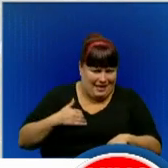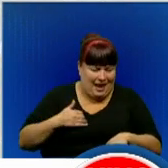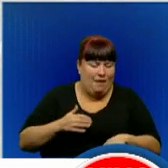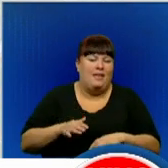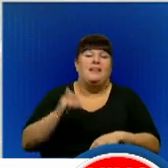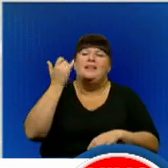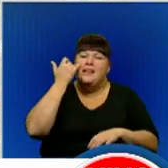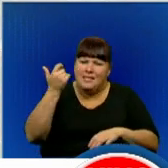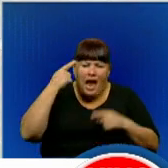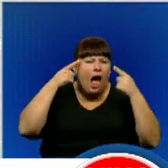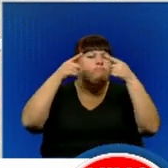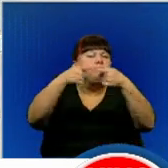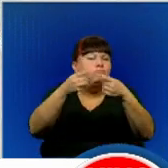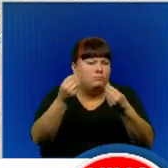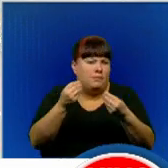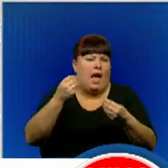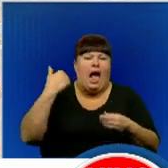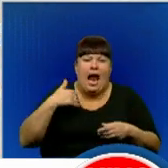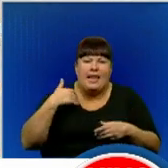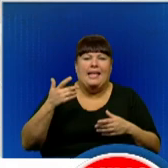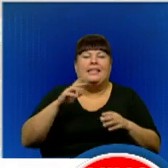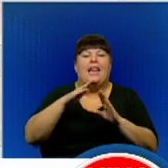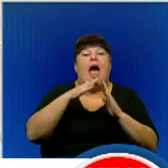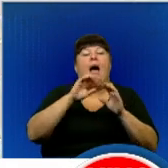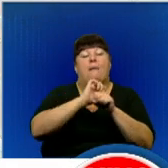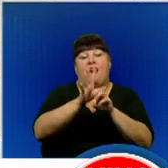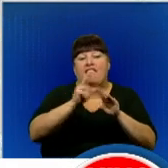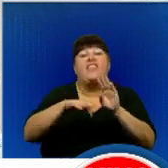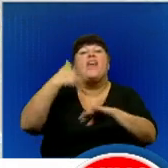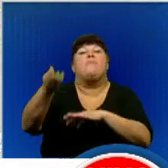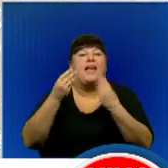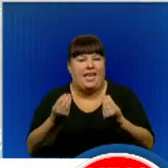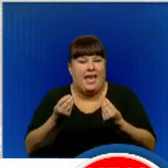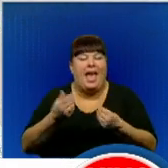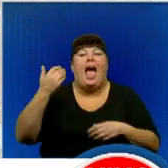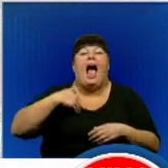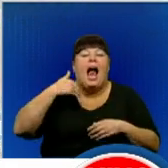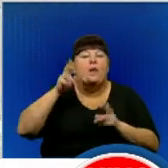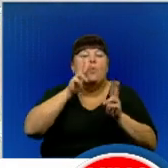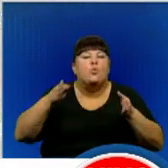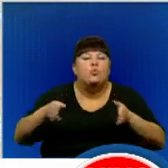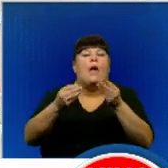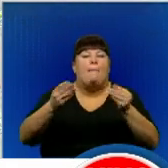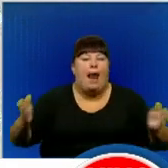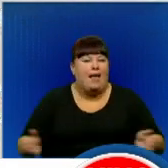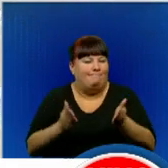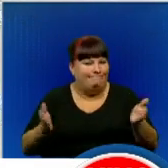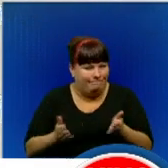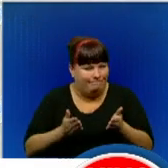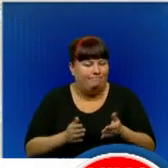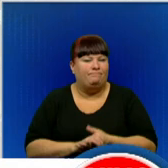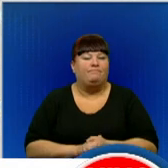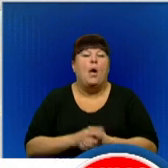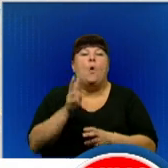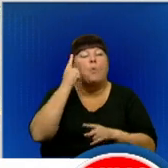comenzamos a proyectar un país pop bandeña se ubicará nuestro país en el sendero del crecimiento como